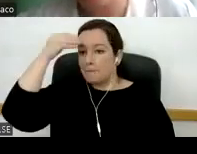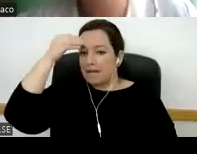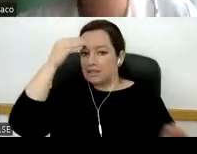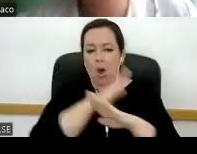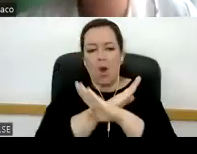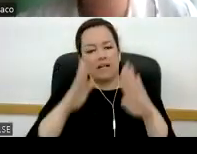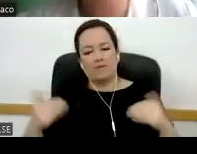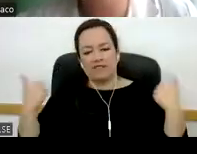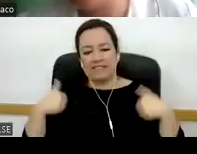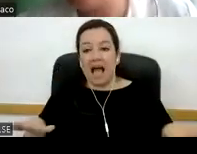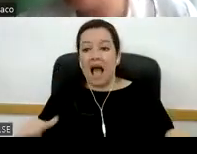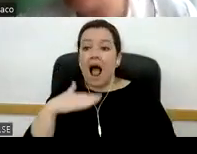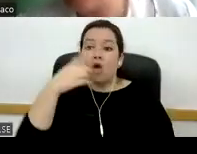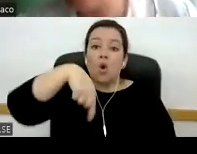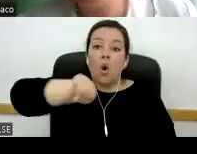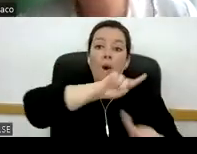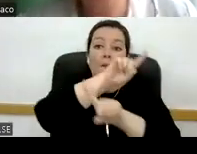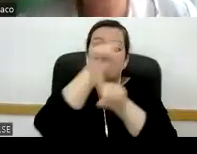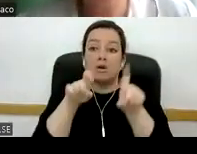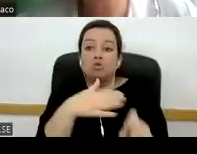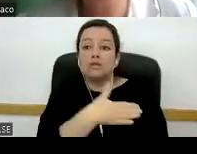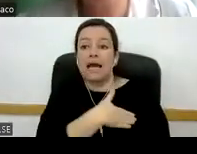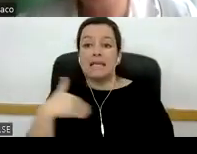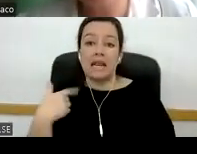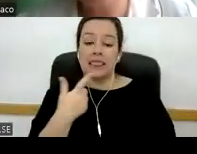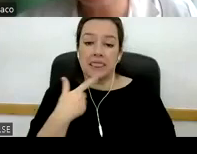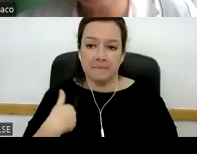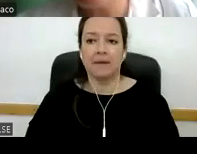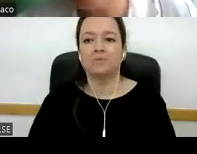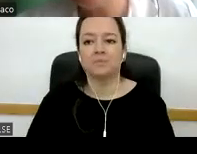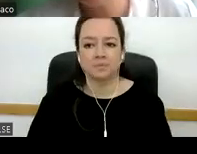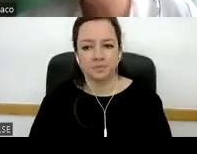acabado ya. No sé si tenéis alguna pregunta que queráis comentar.